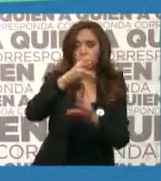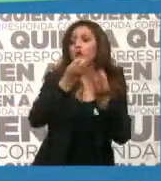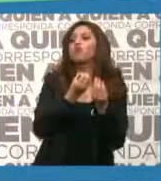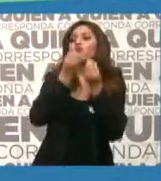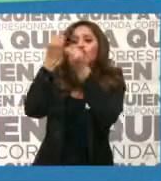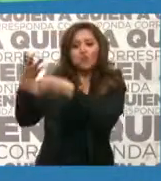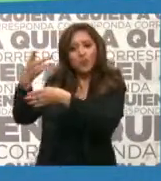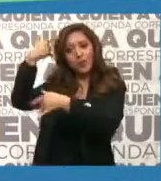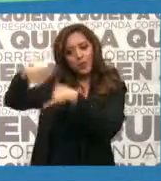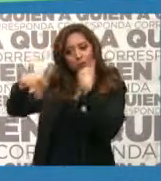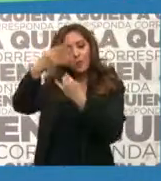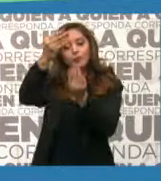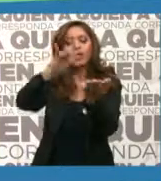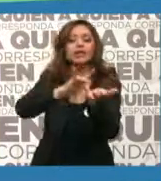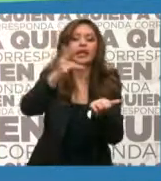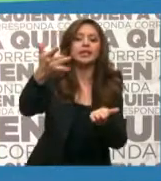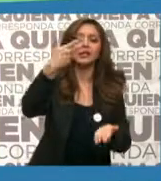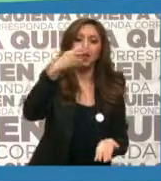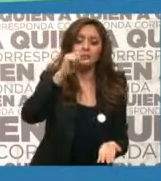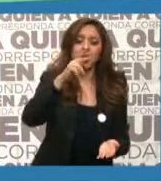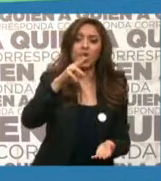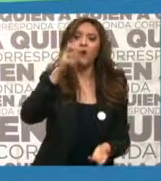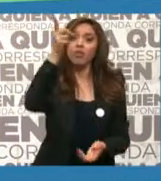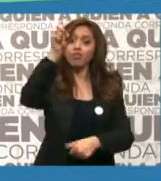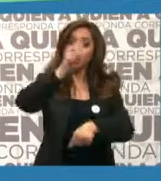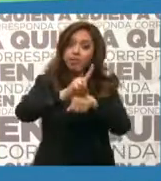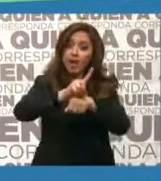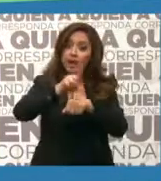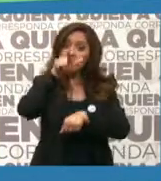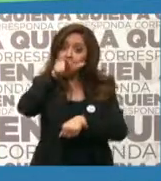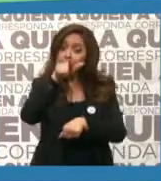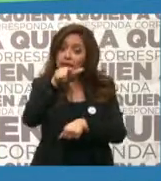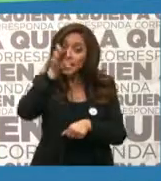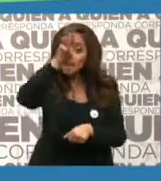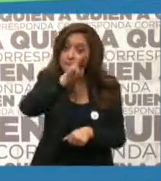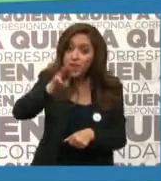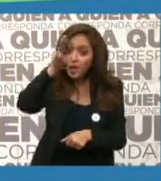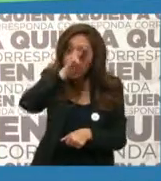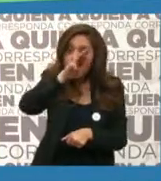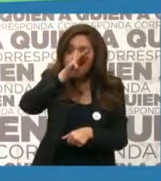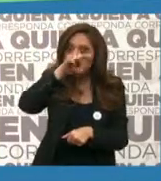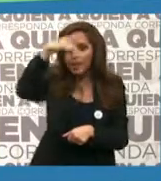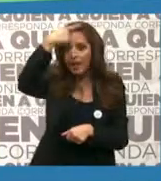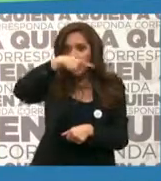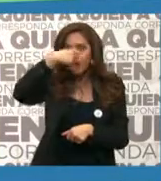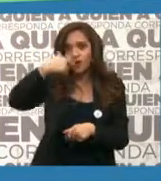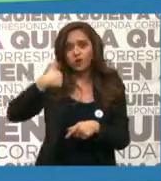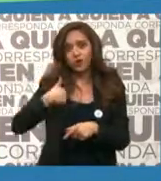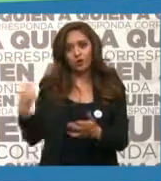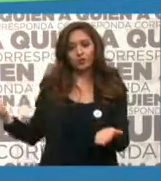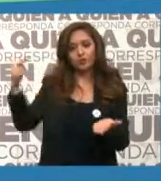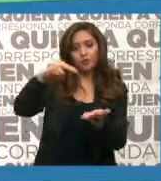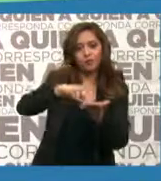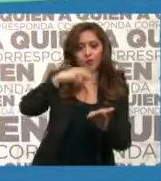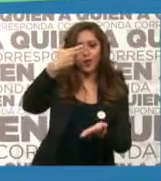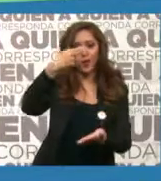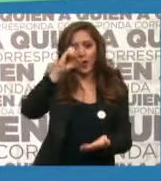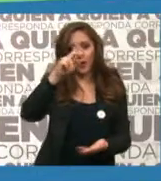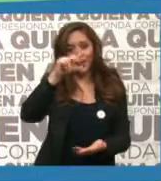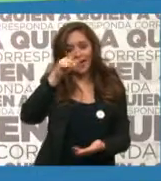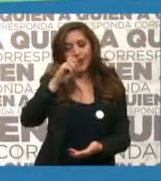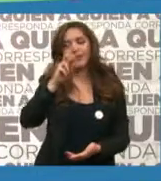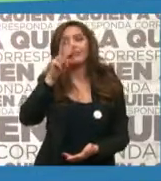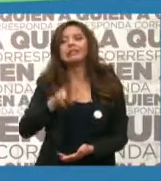producción. Mil gracias al hormiguero. El 17, o sea, pasado mañana, estoy yo en el hormiguero. Ahí de estar. ¡Tengo miedo!